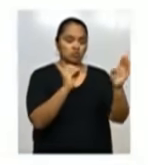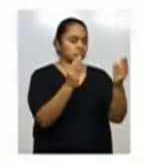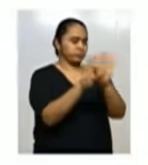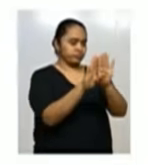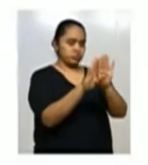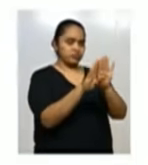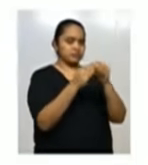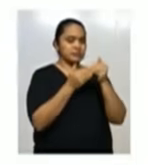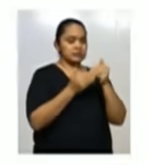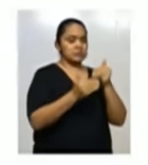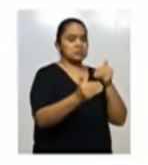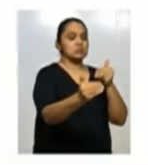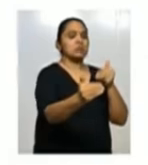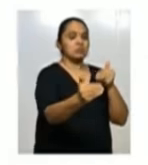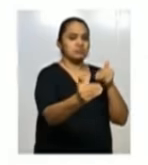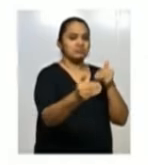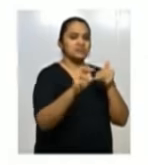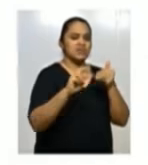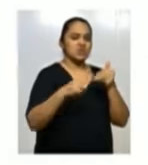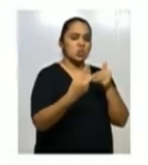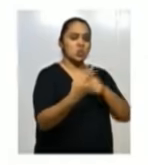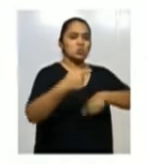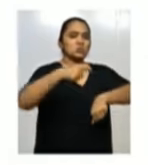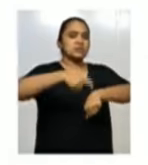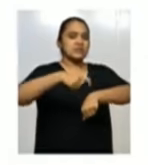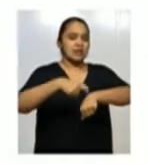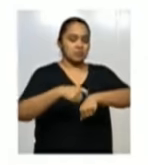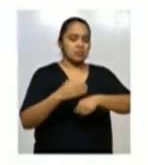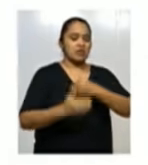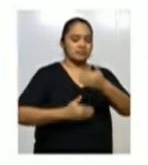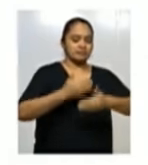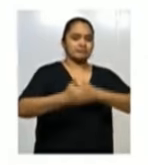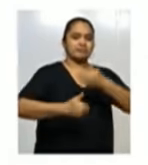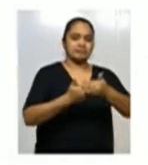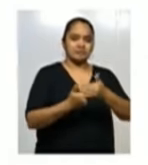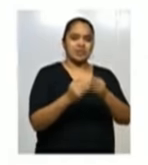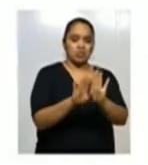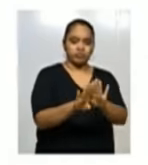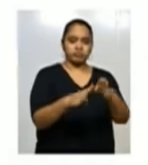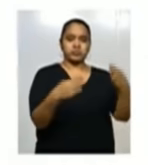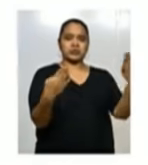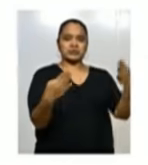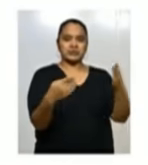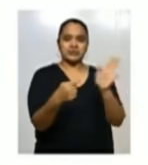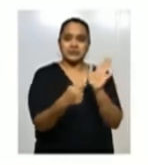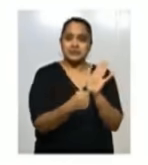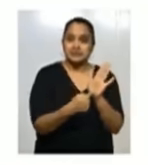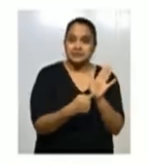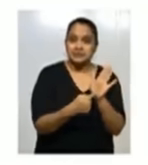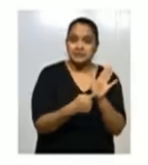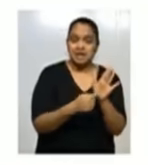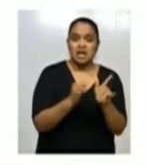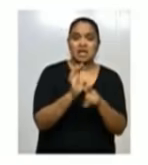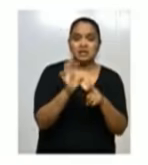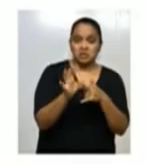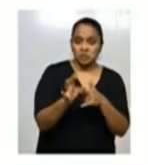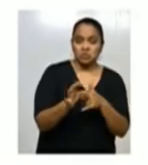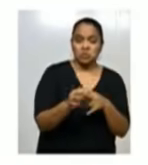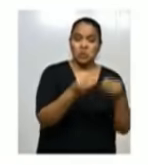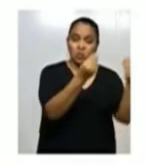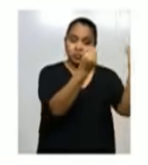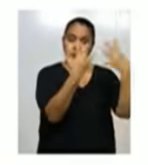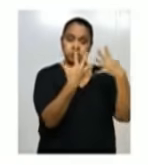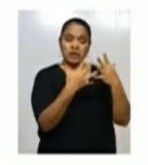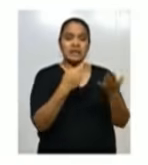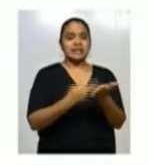etapa de análisis para que posteriormente podamos llegar a estos niveles de apertura. Esto ha sido los denominadores comunes. Y nos dicen que tenemos que abrir el